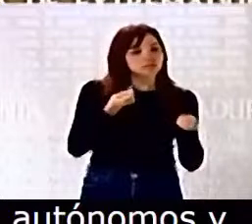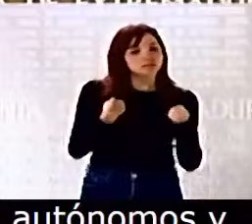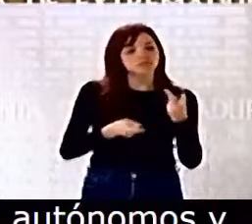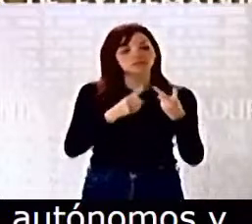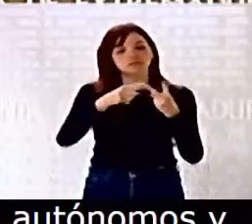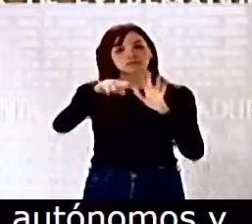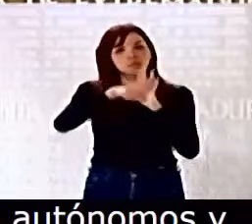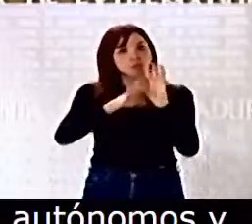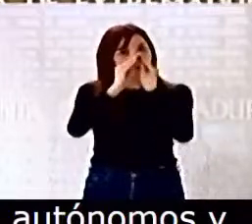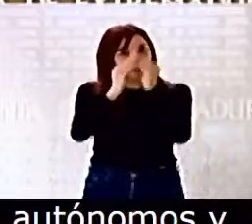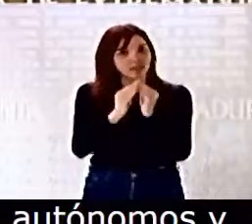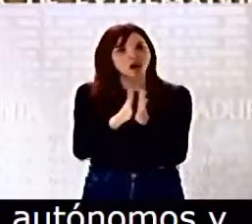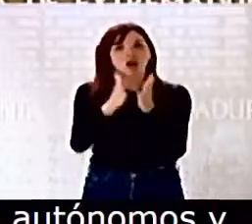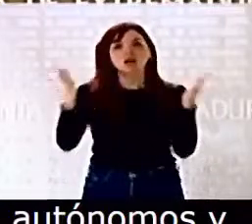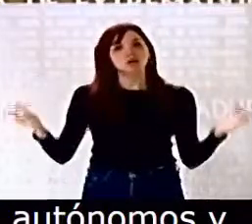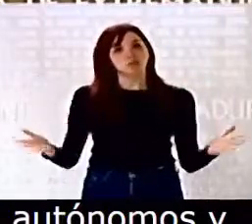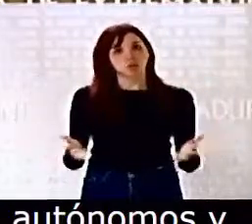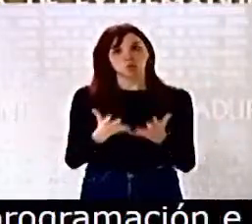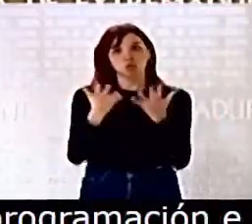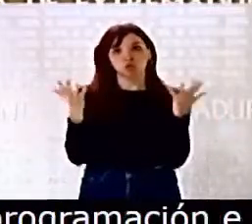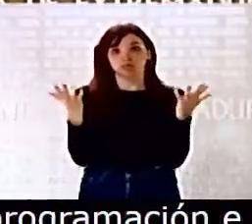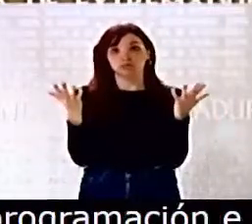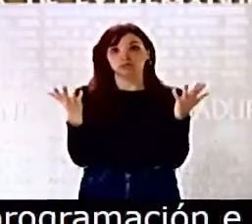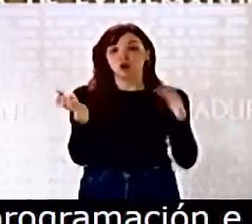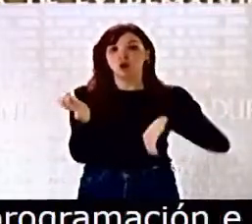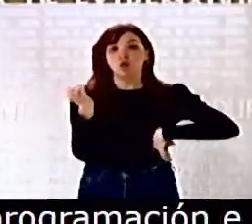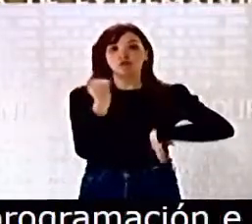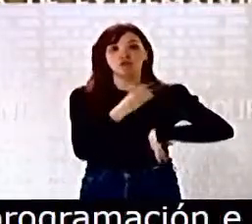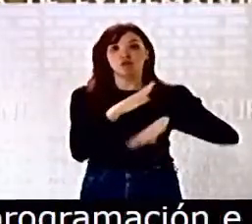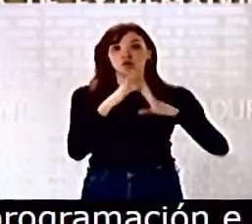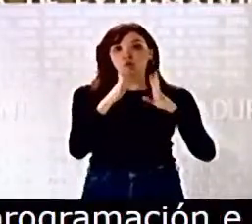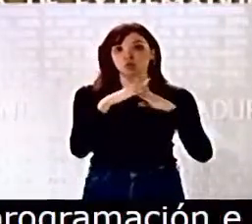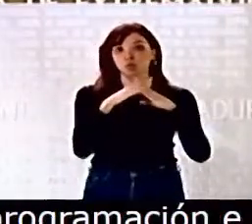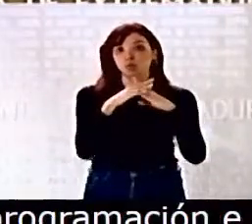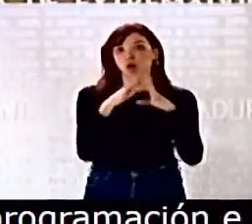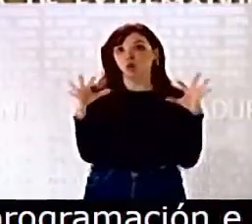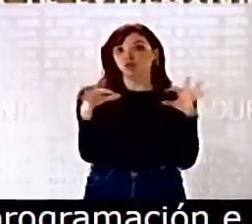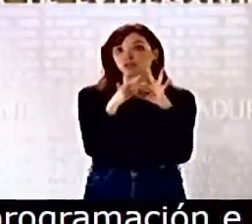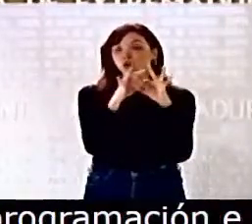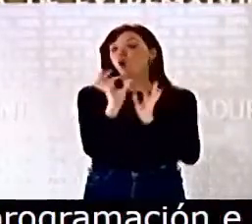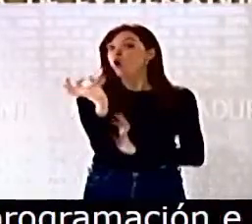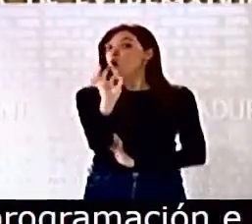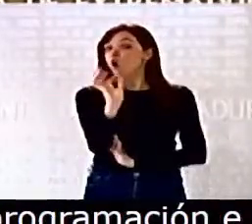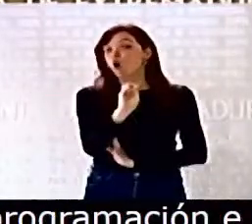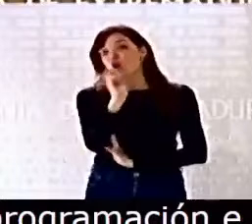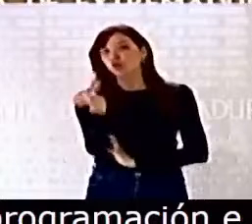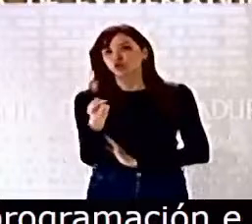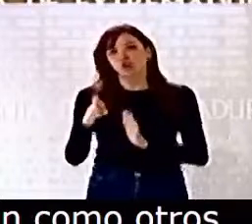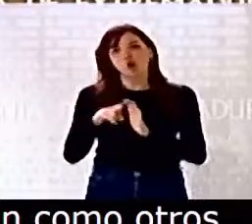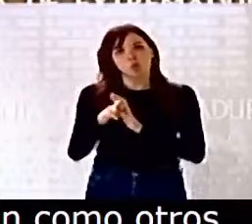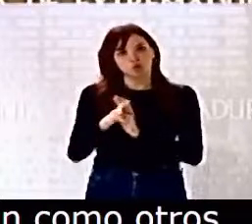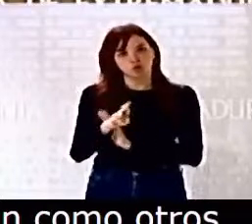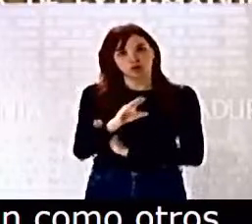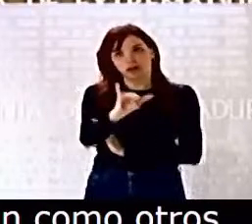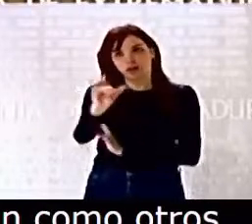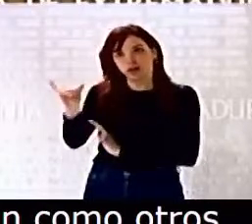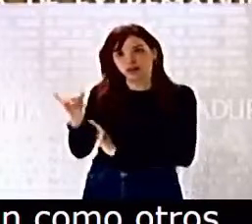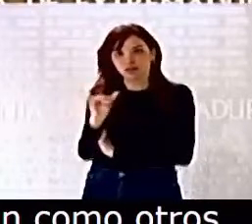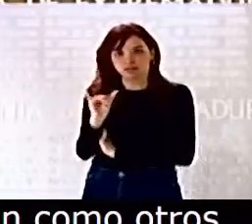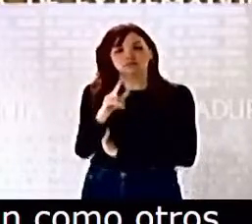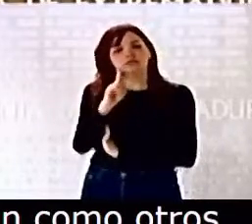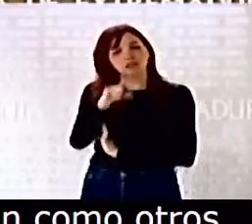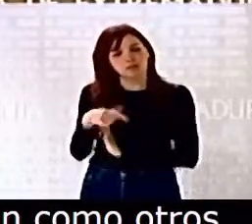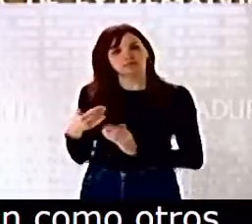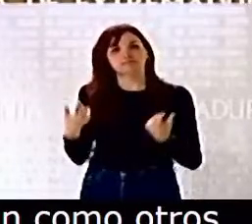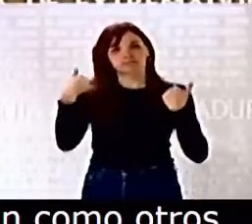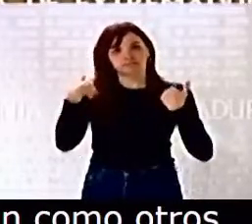e impulso, tanto los fondos estructurales y los de cohesión como otros instrumentos financieros no estructurales y,